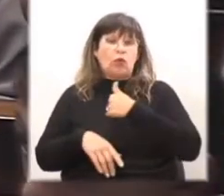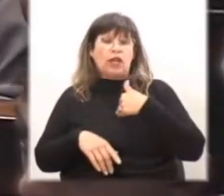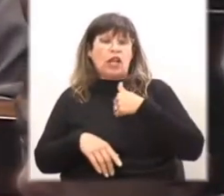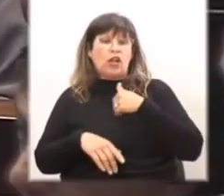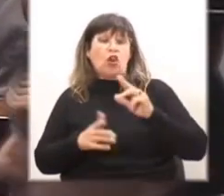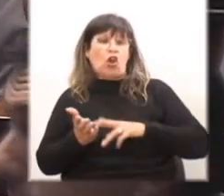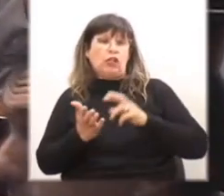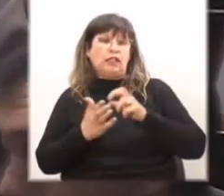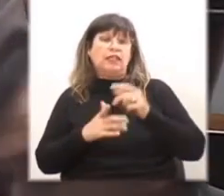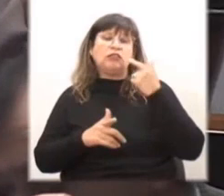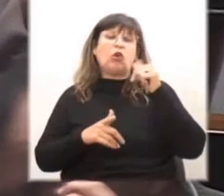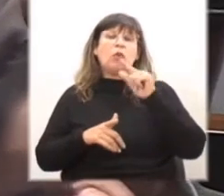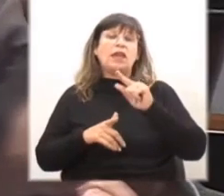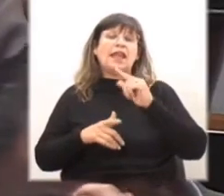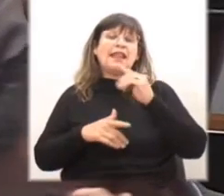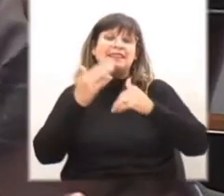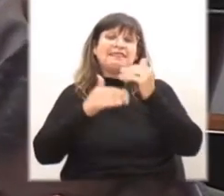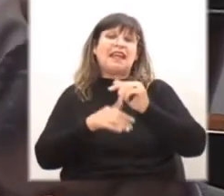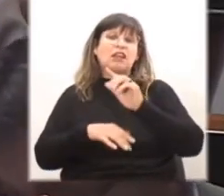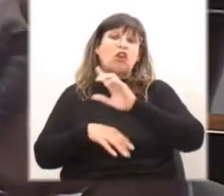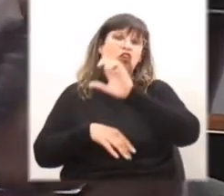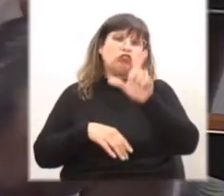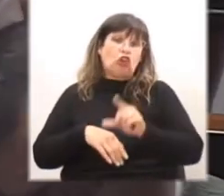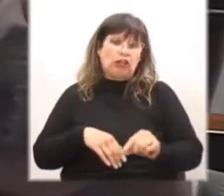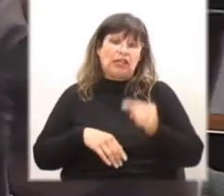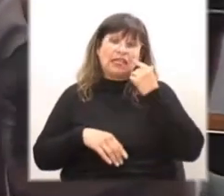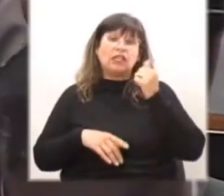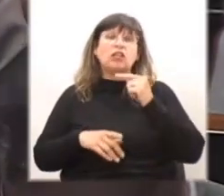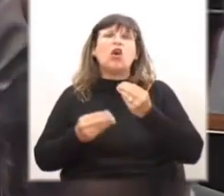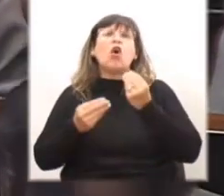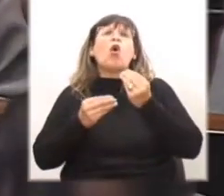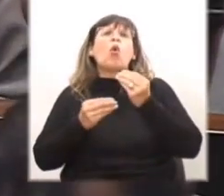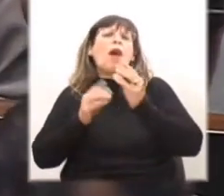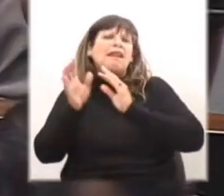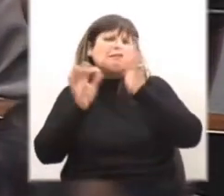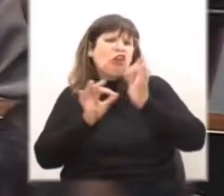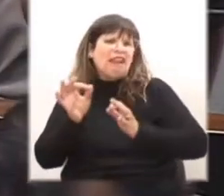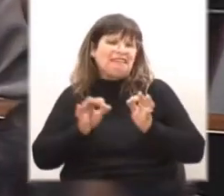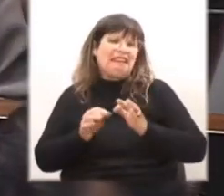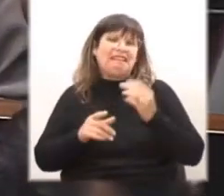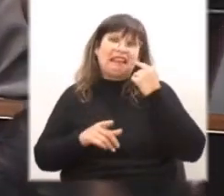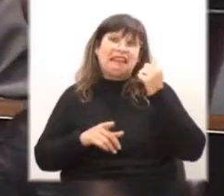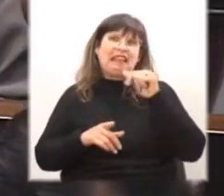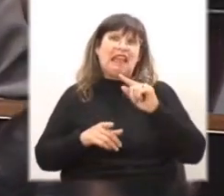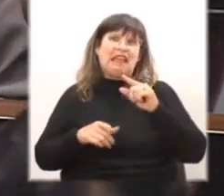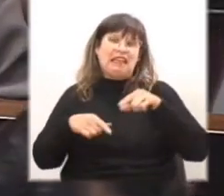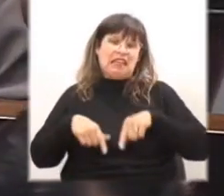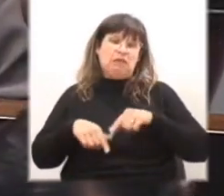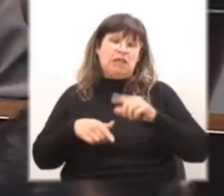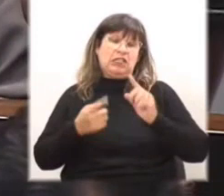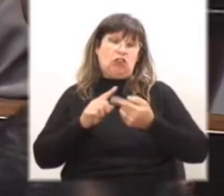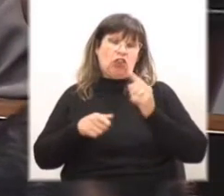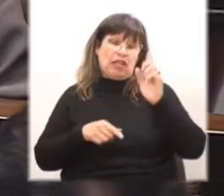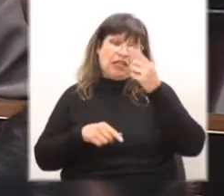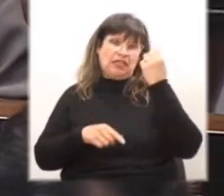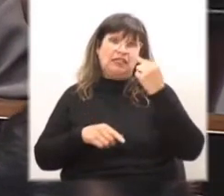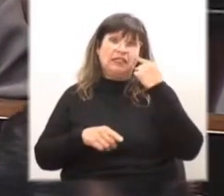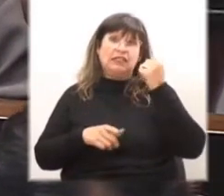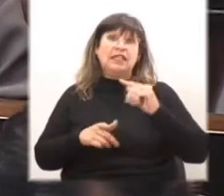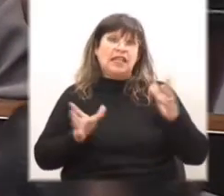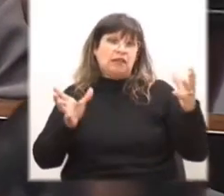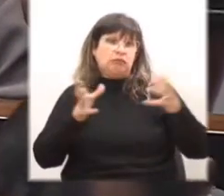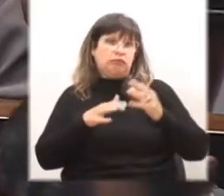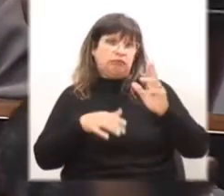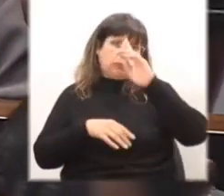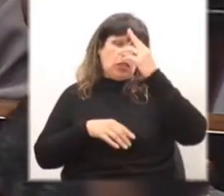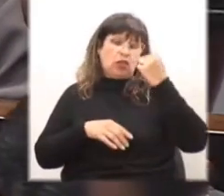en el desarrollo regional, cuáles son los lineamientos estratégicos que el Ministerio de Relaciones Exteriores y la delegación de Uruguay